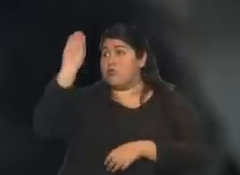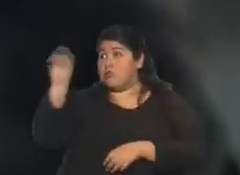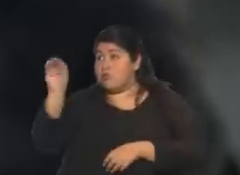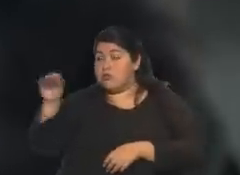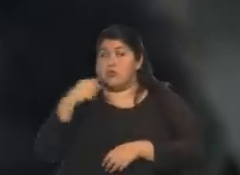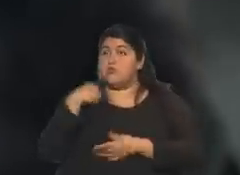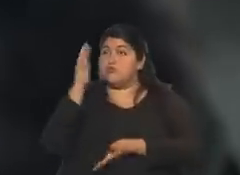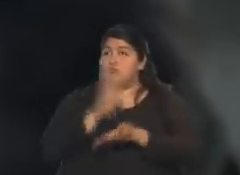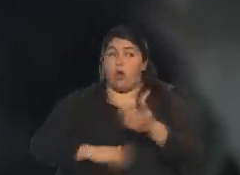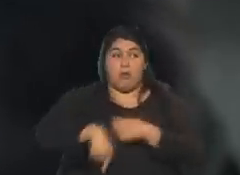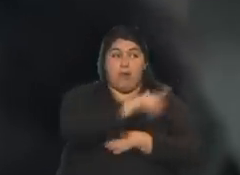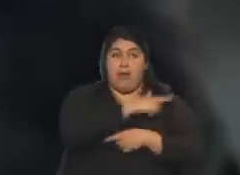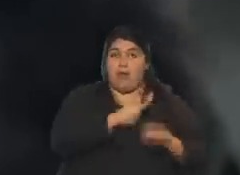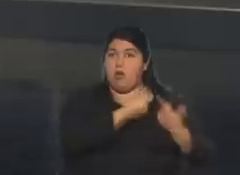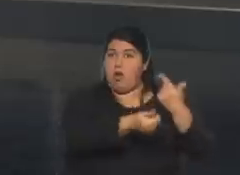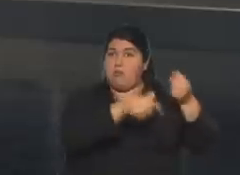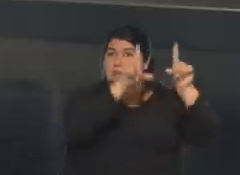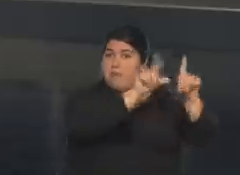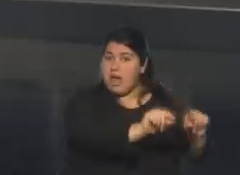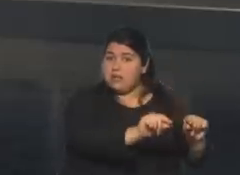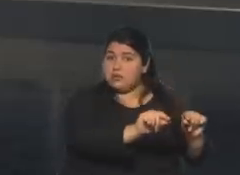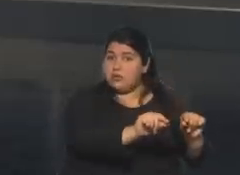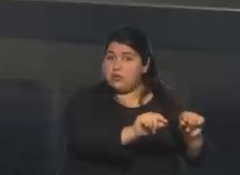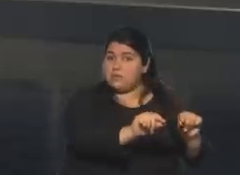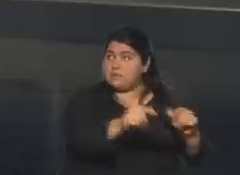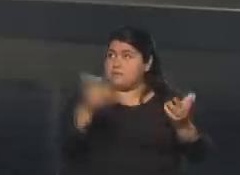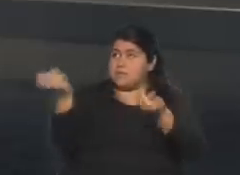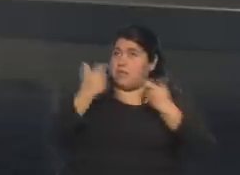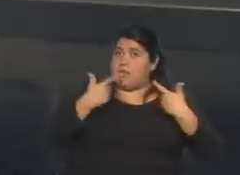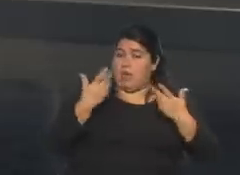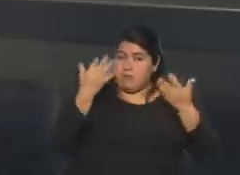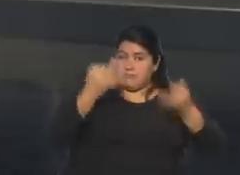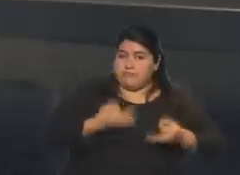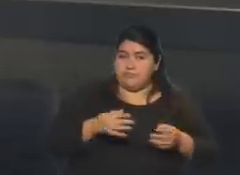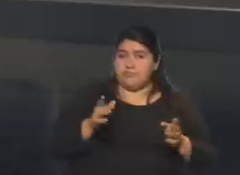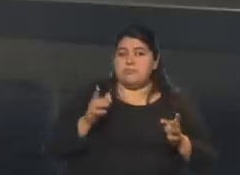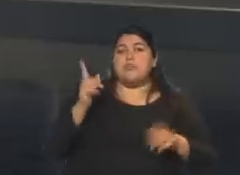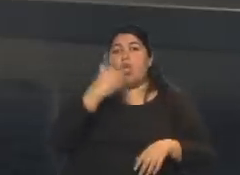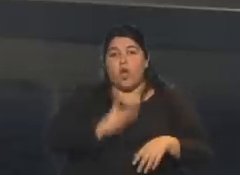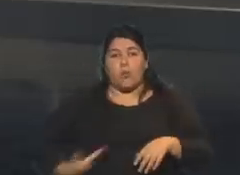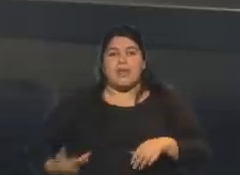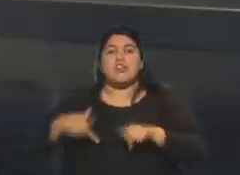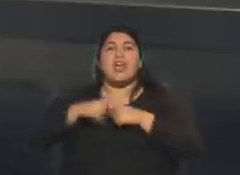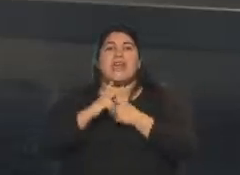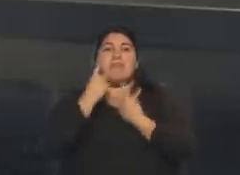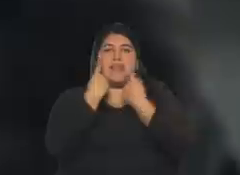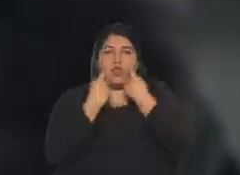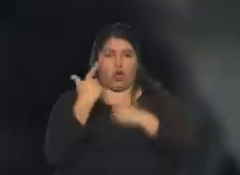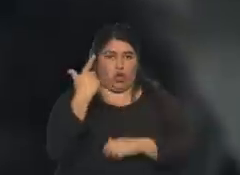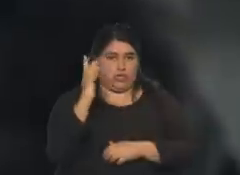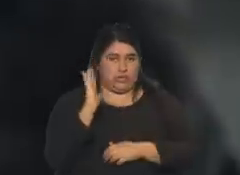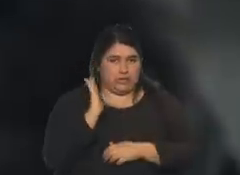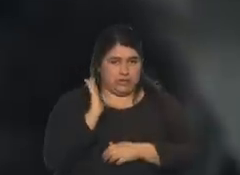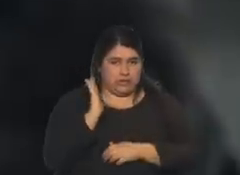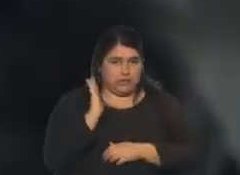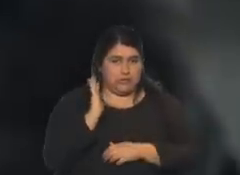que el consumidor compre más barato, pero no se está dando en todos los lugares. El problema es que el Estado no tiene herramientas de control. Porque una